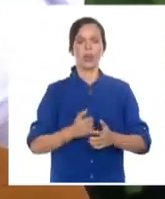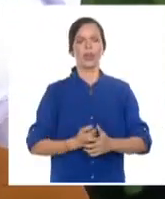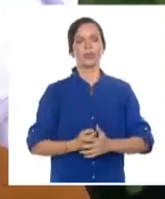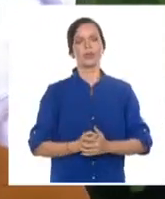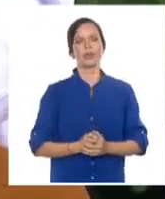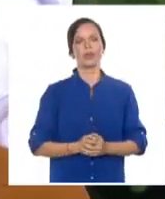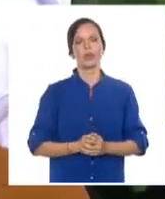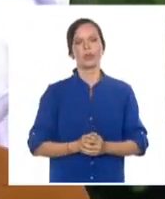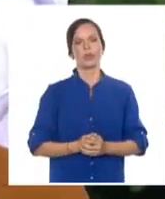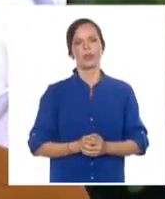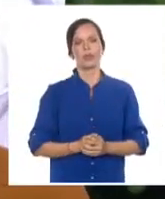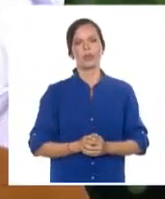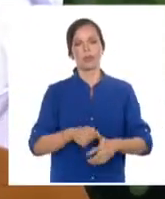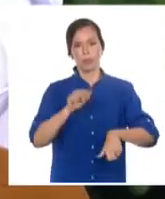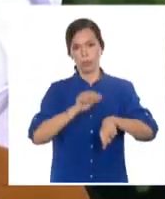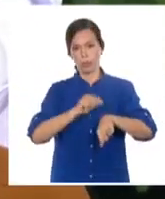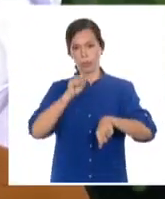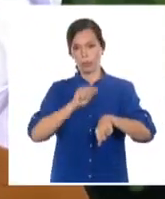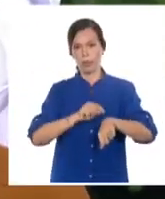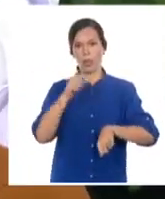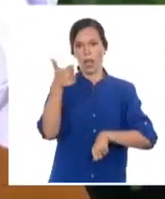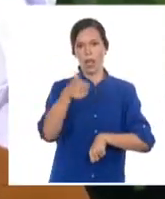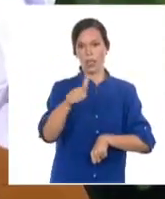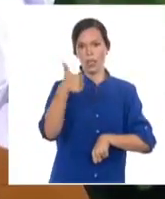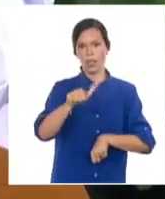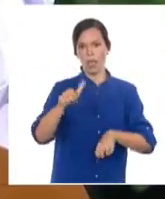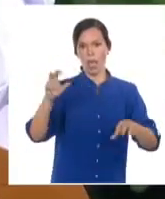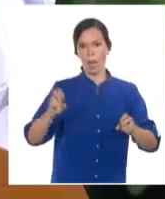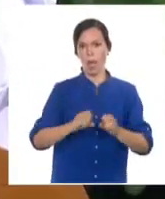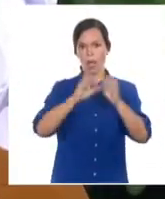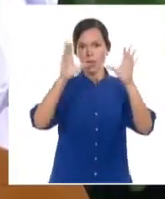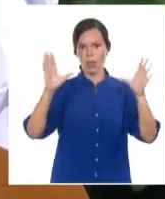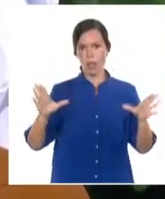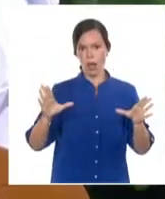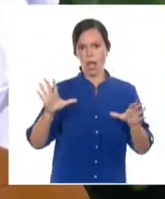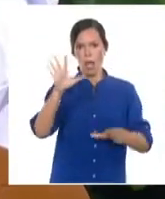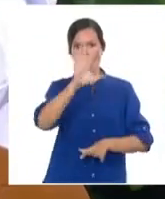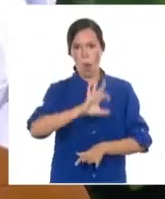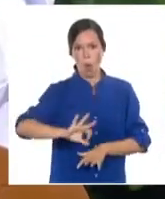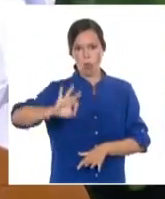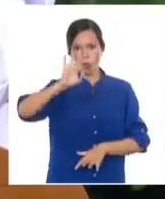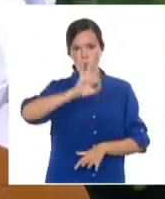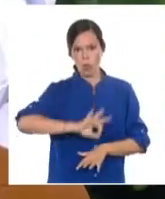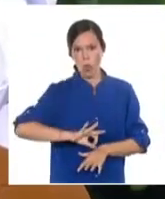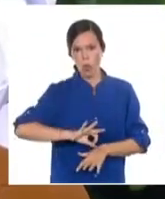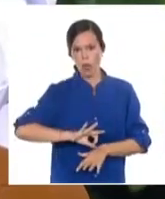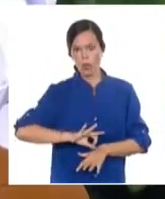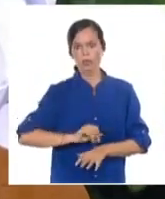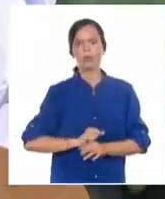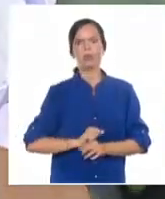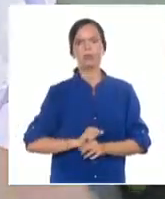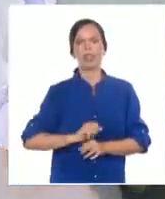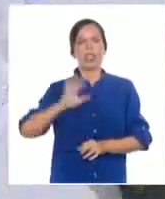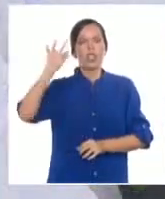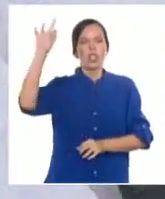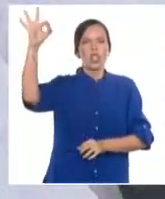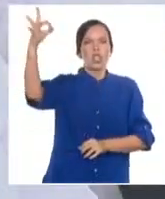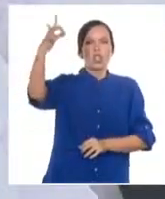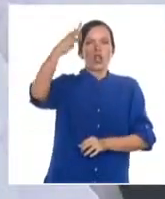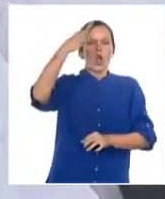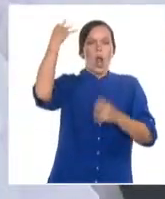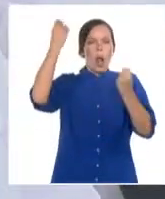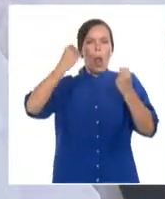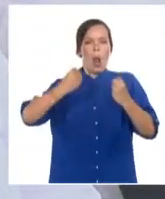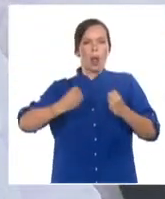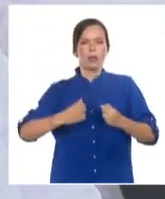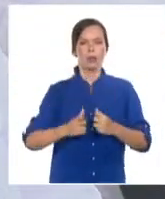las 10 de la mañana de aquel 10 de octubre dicen que el sol era resplandeciente la campana del Ingenio tocó con más fuerza que